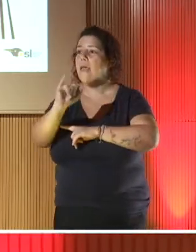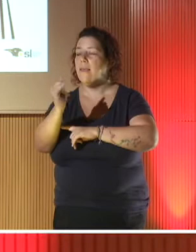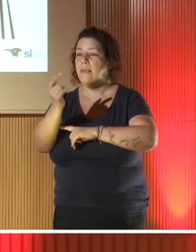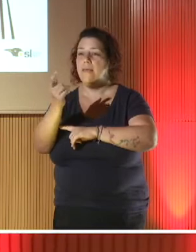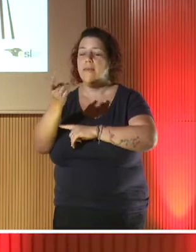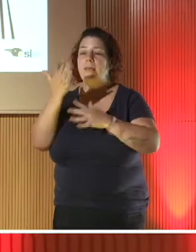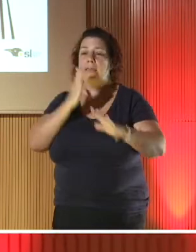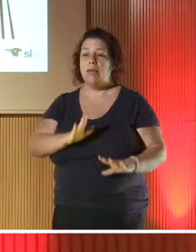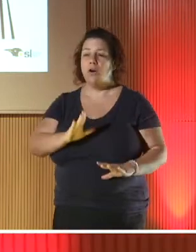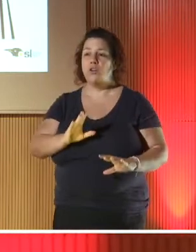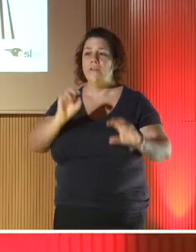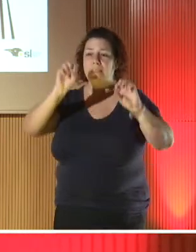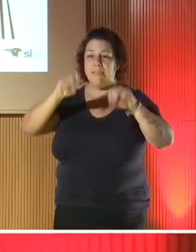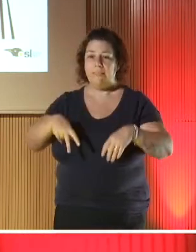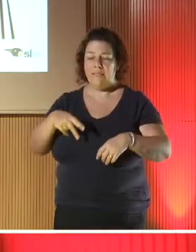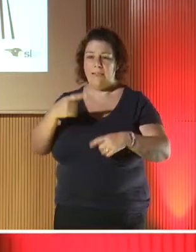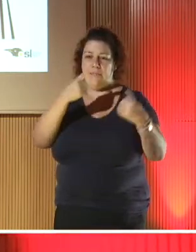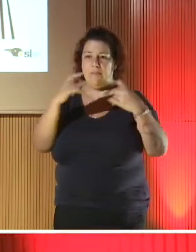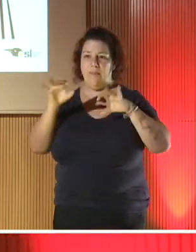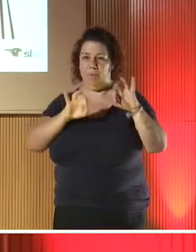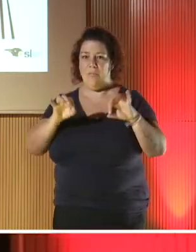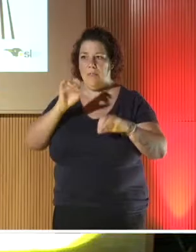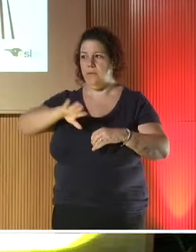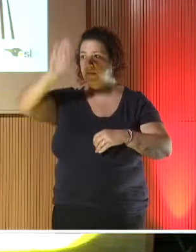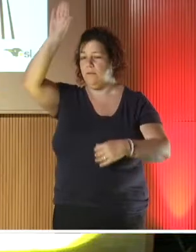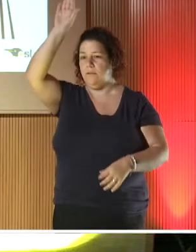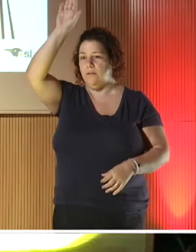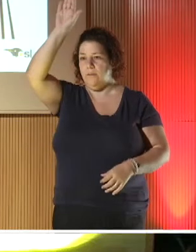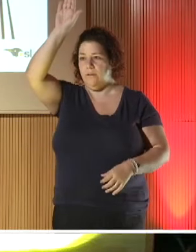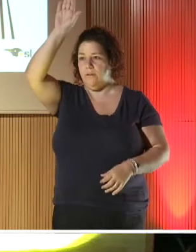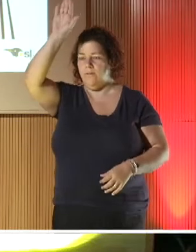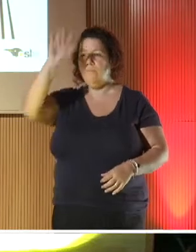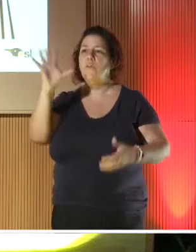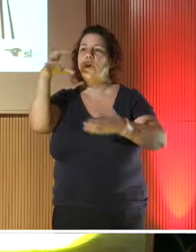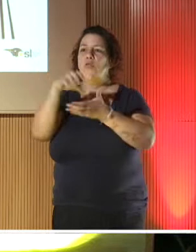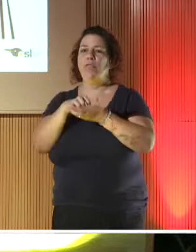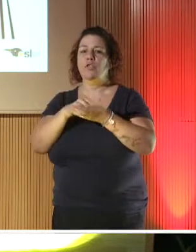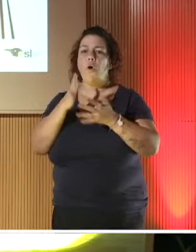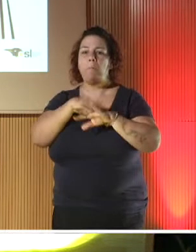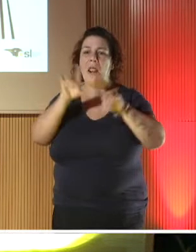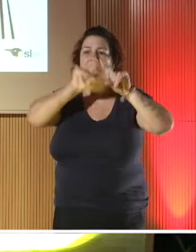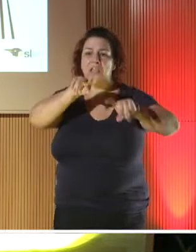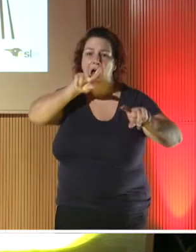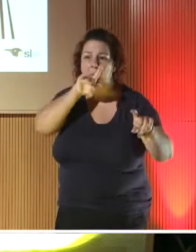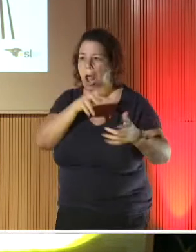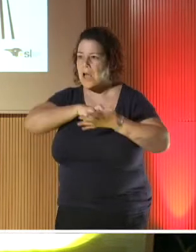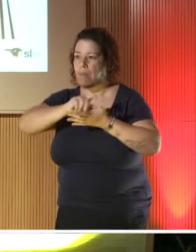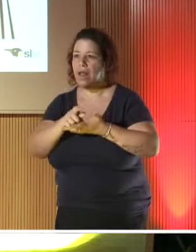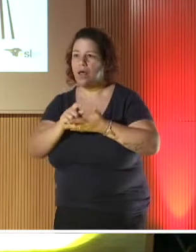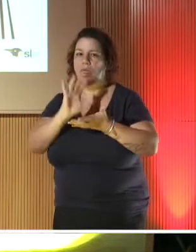tiene hijos que no tengan necesidades especiales. ¿A qué centro los llevasteis para enseñarles a hablar, a caminar y a